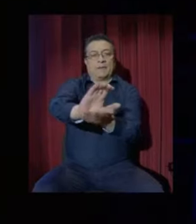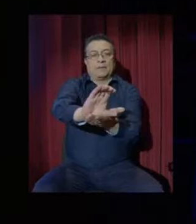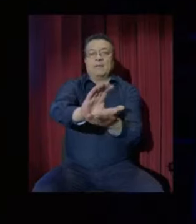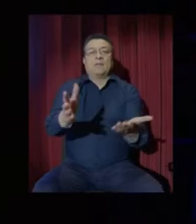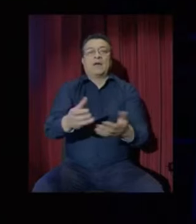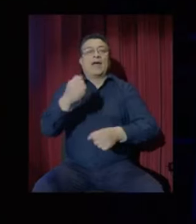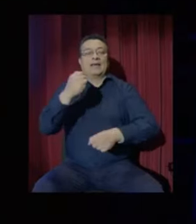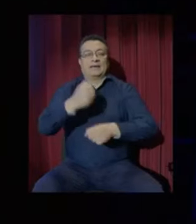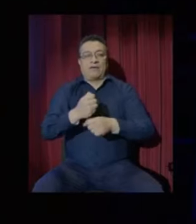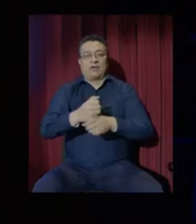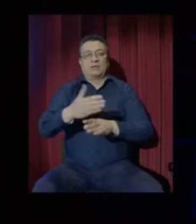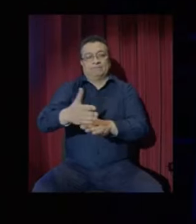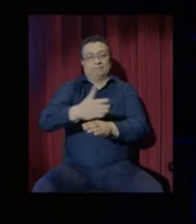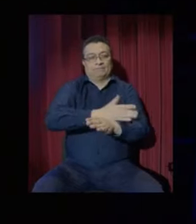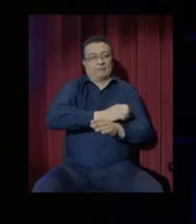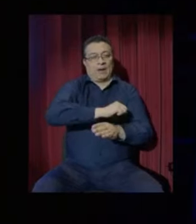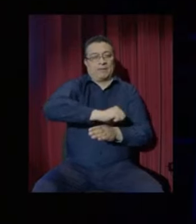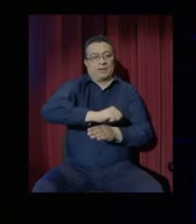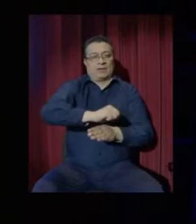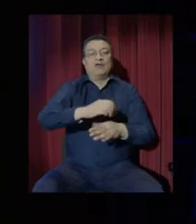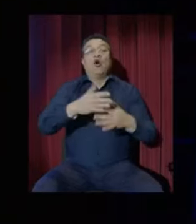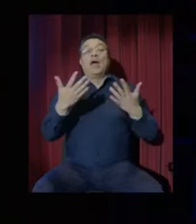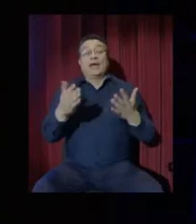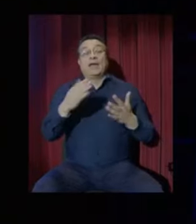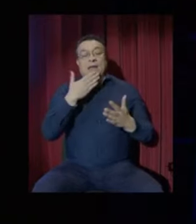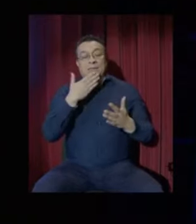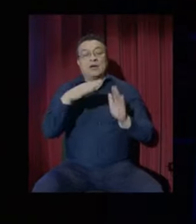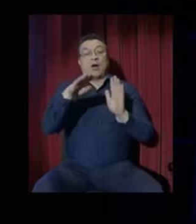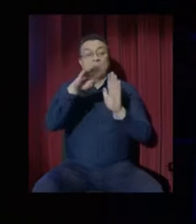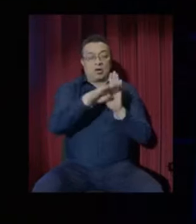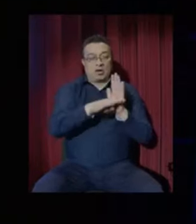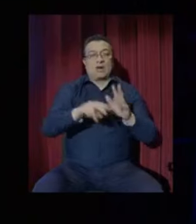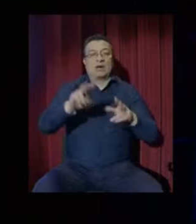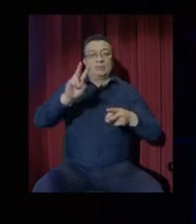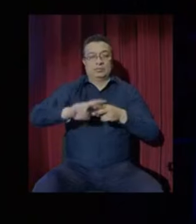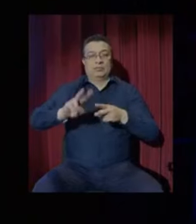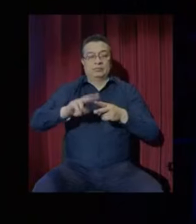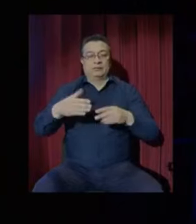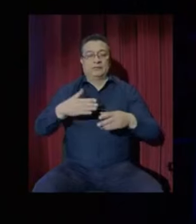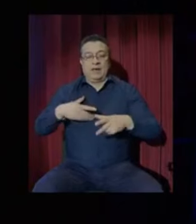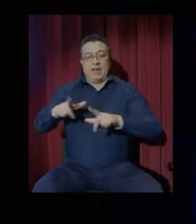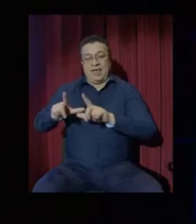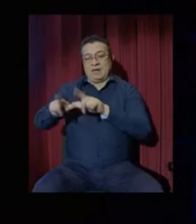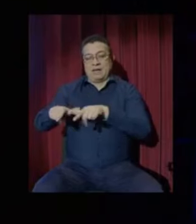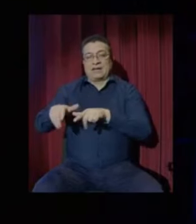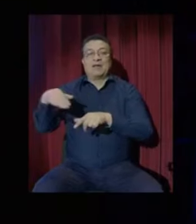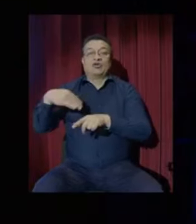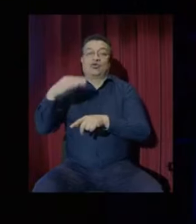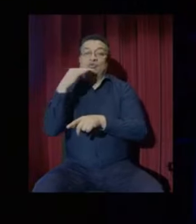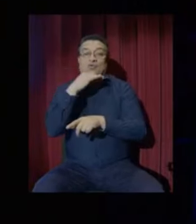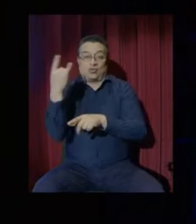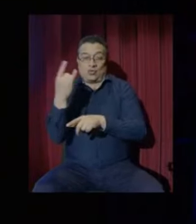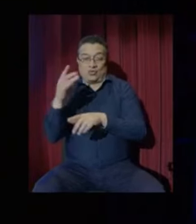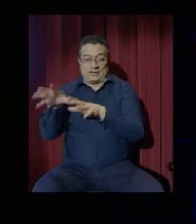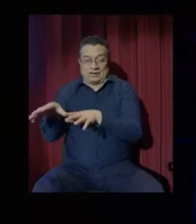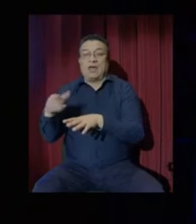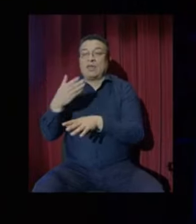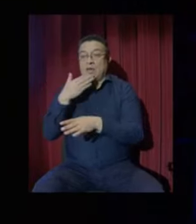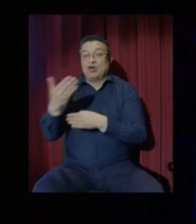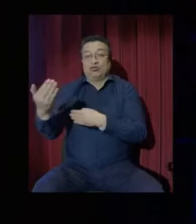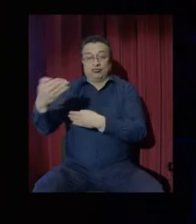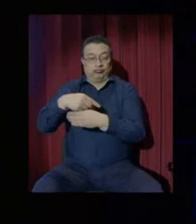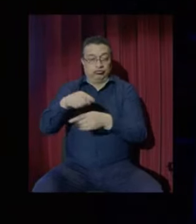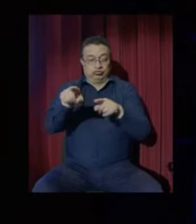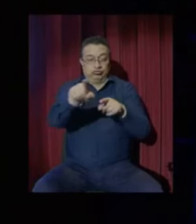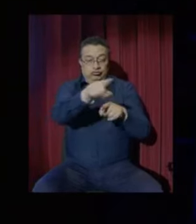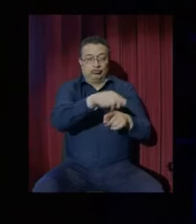el trabajo preventivo y también un programa que ha sido ejecutado por nuestro departamento de emergencia eh aquí presente también